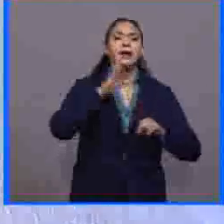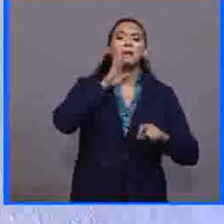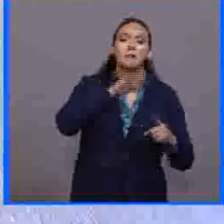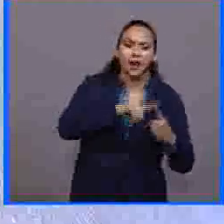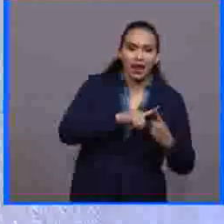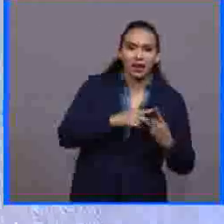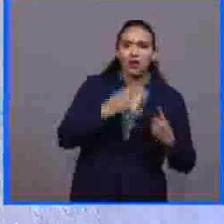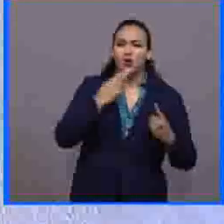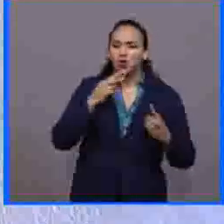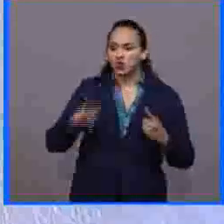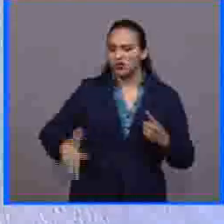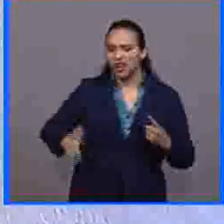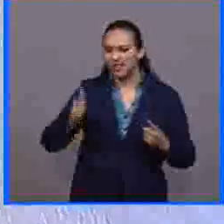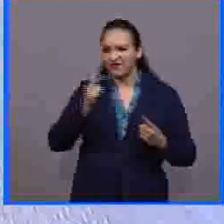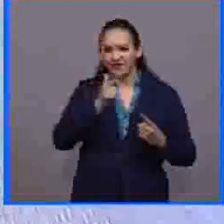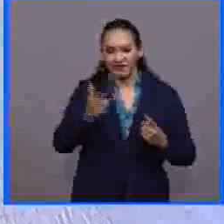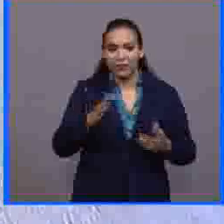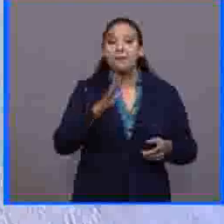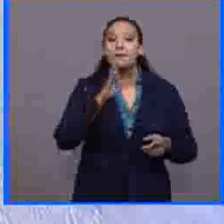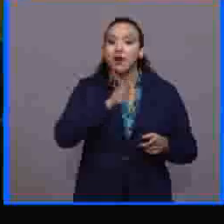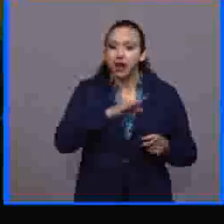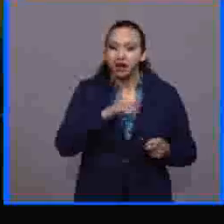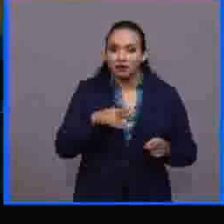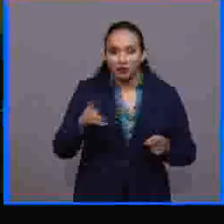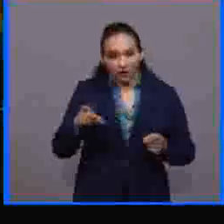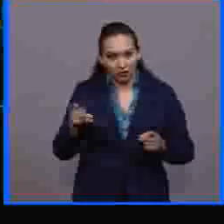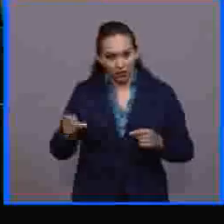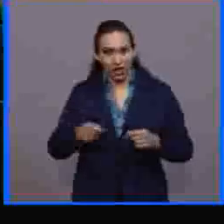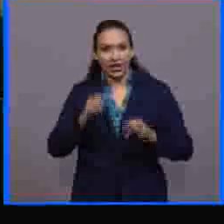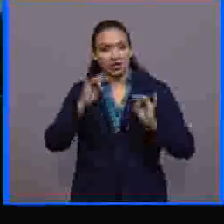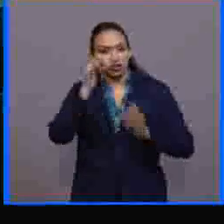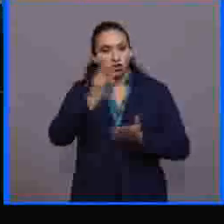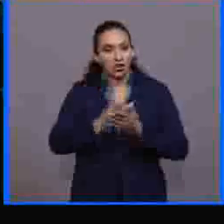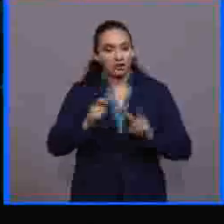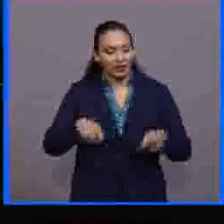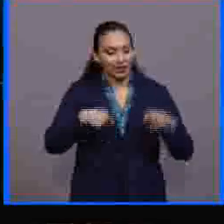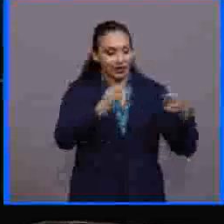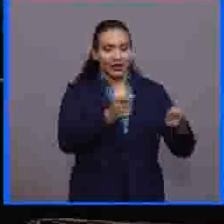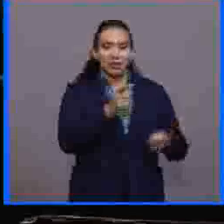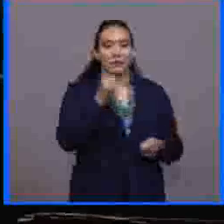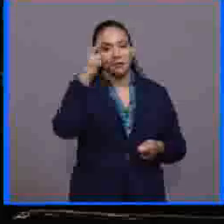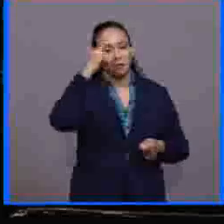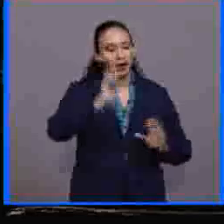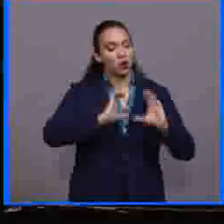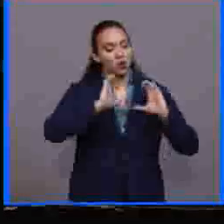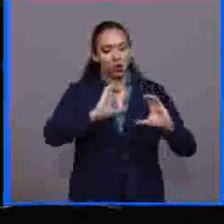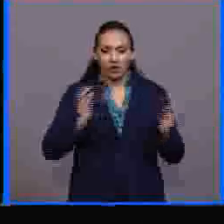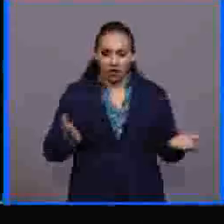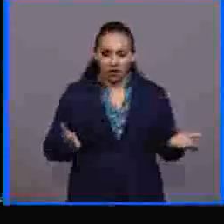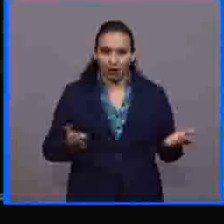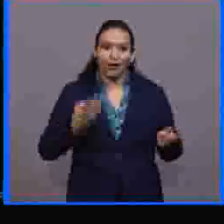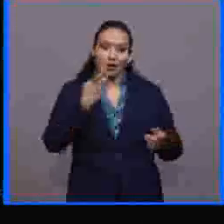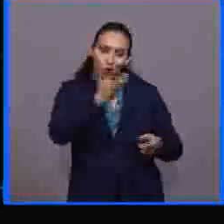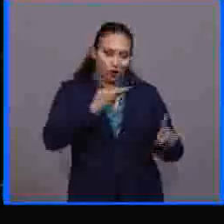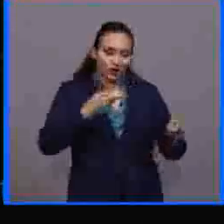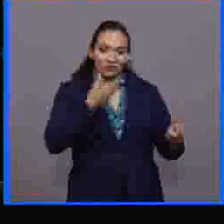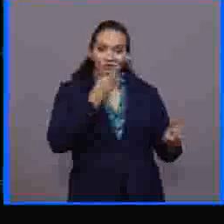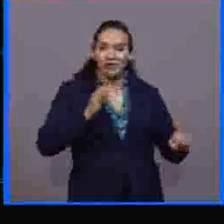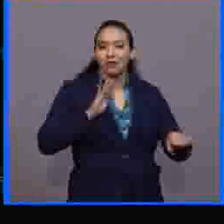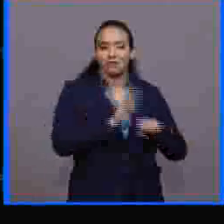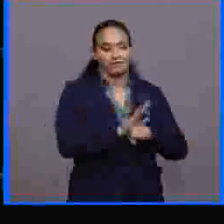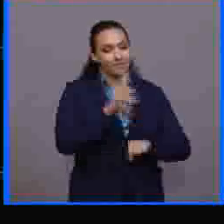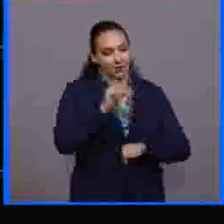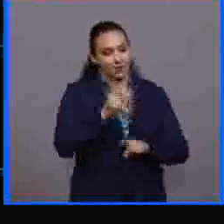utilización de armas con fines distintas para los que se les entregó al servidor público. Por estas razones se le negó el amparo al quejoso y se